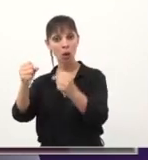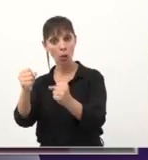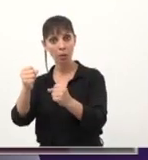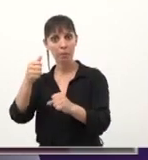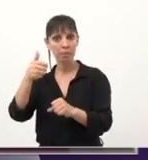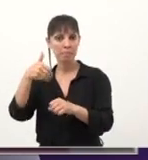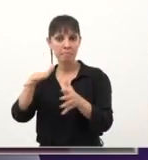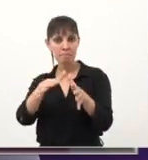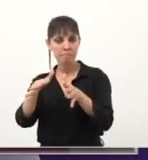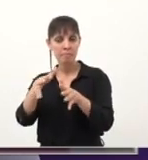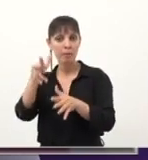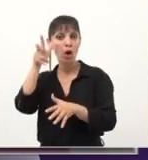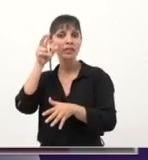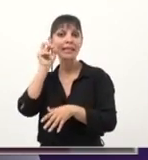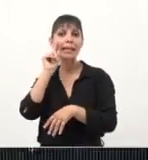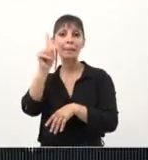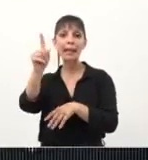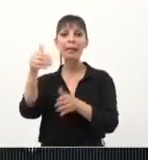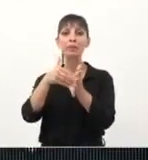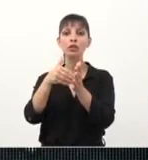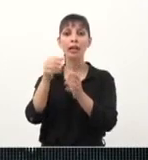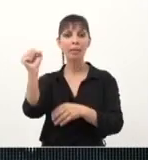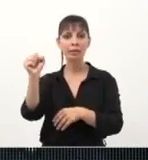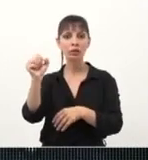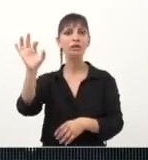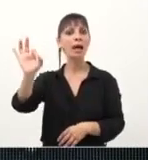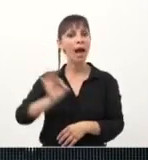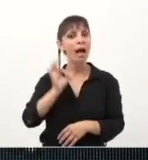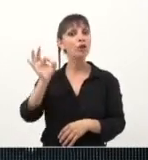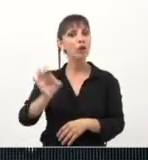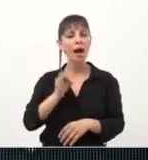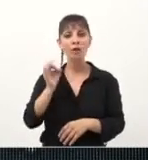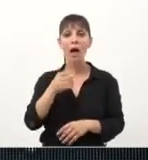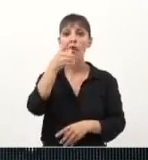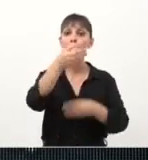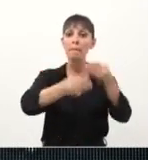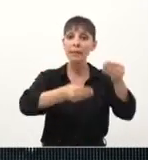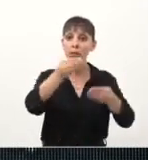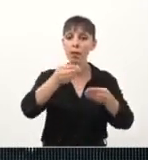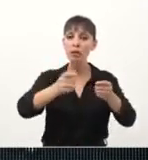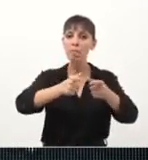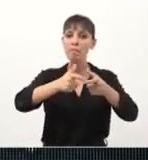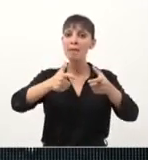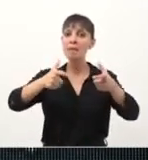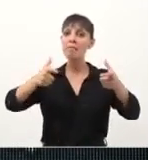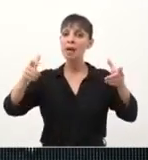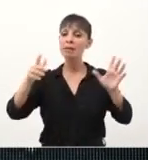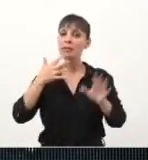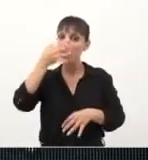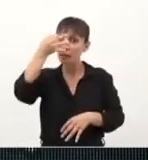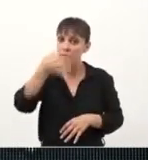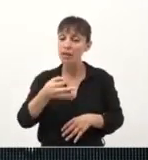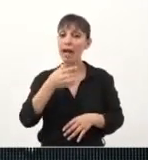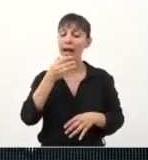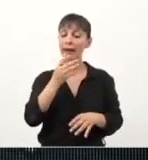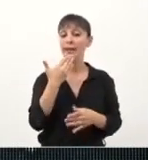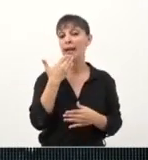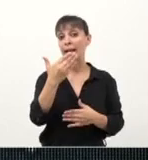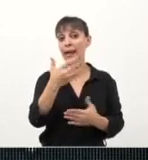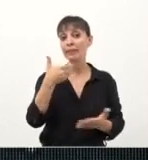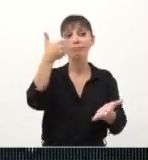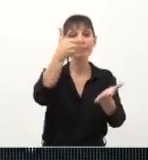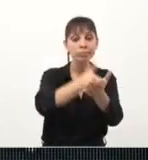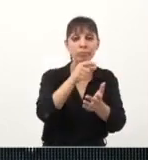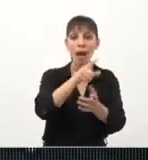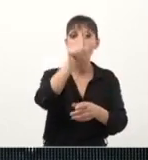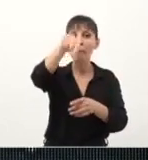a 80.000 millones de pesos. Todos los años viene aumentando en términos reales. Gracias a esta inversión es que hicimos la mayor